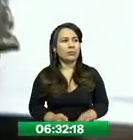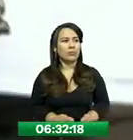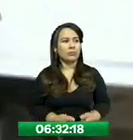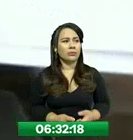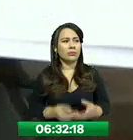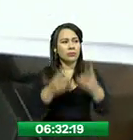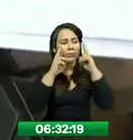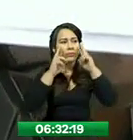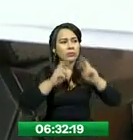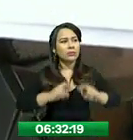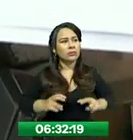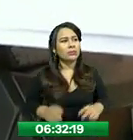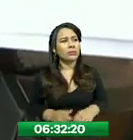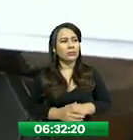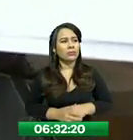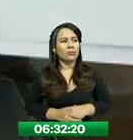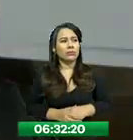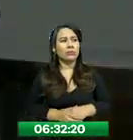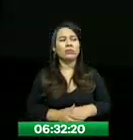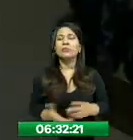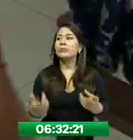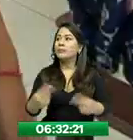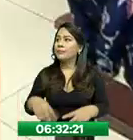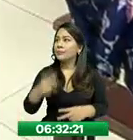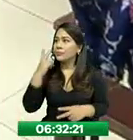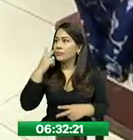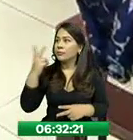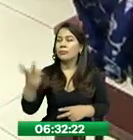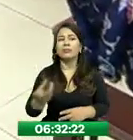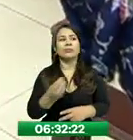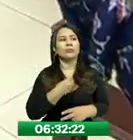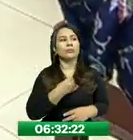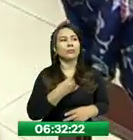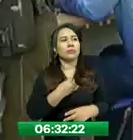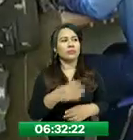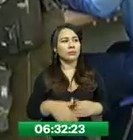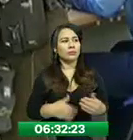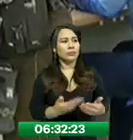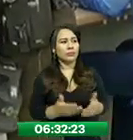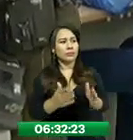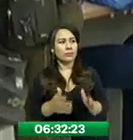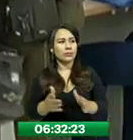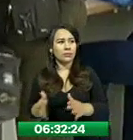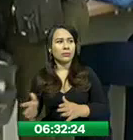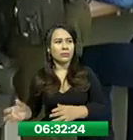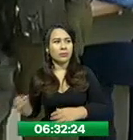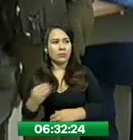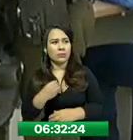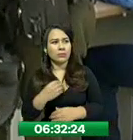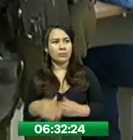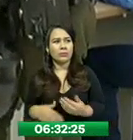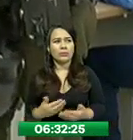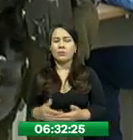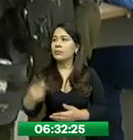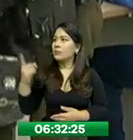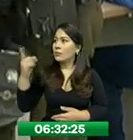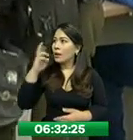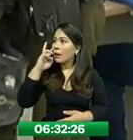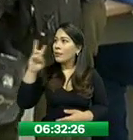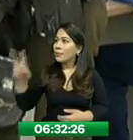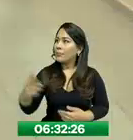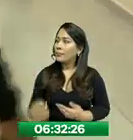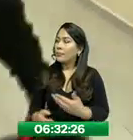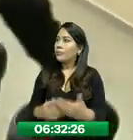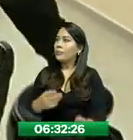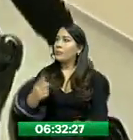me puso el arma aquí y me dijo, no te muevas porque si no te mueres ya, y me sacó el teléfono y la billetera y ahí se fue y me dejó disparar. El que me iba a poner el disparo